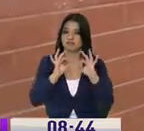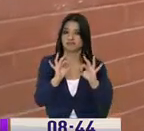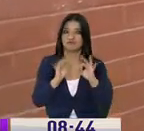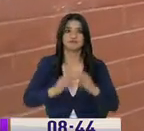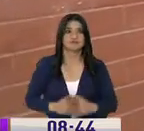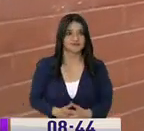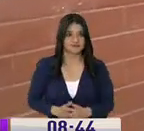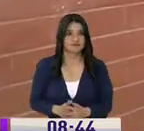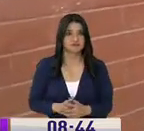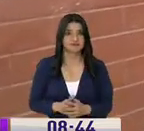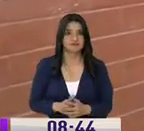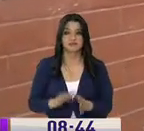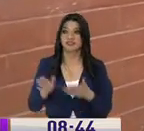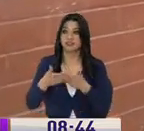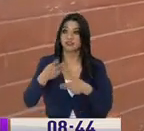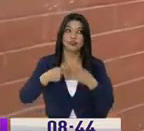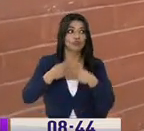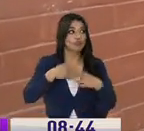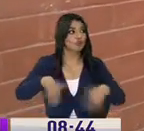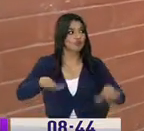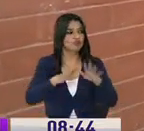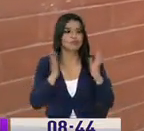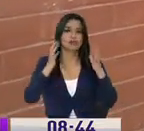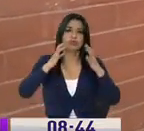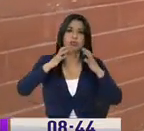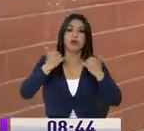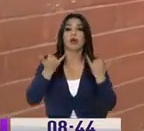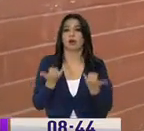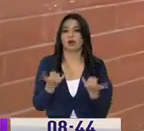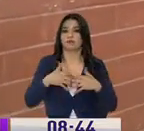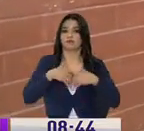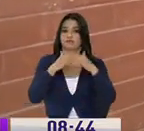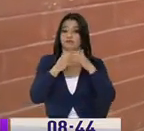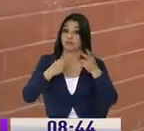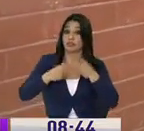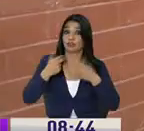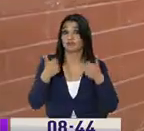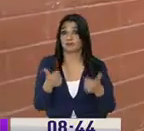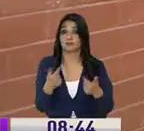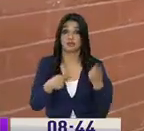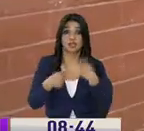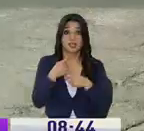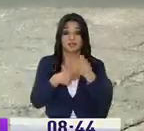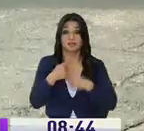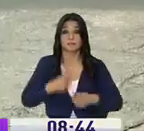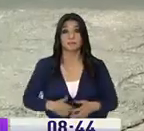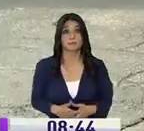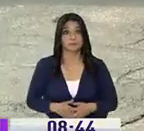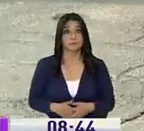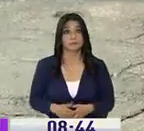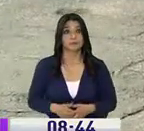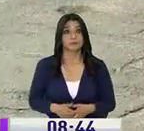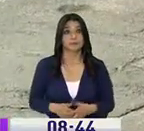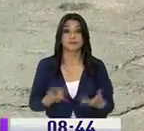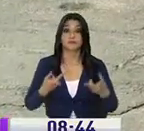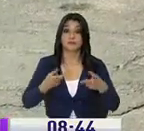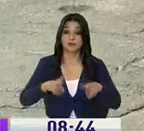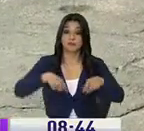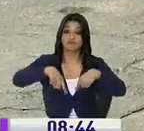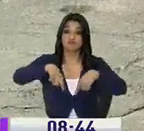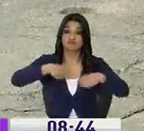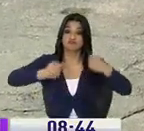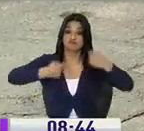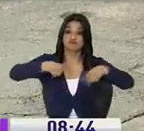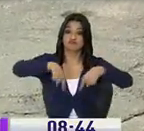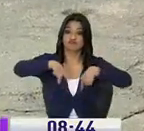cosas porque estaba todo cerrado y los negocios por aquí estaban perdiendo clientes bastante, no había ingresos. Además de contribuir con los conductores